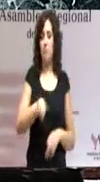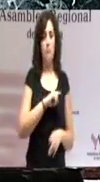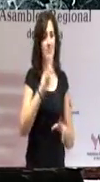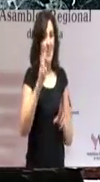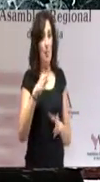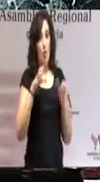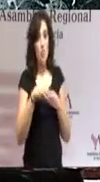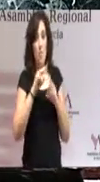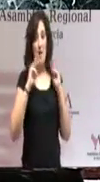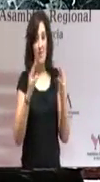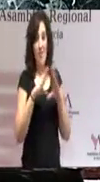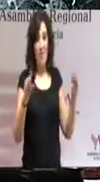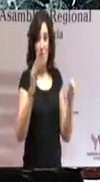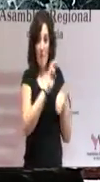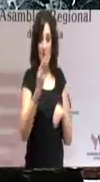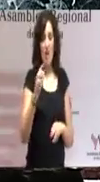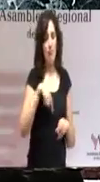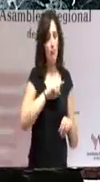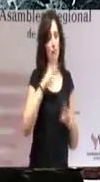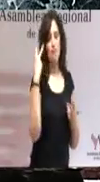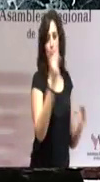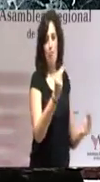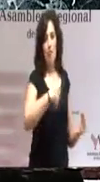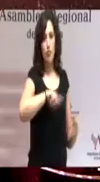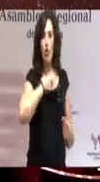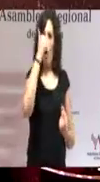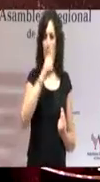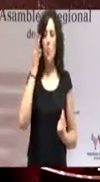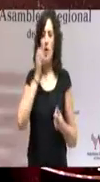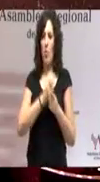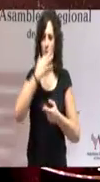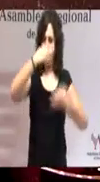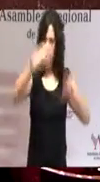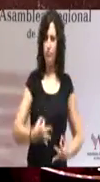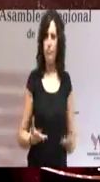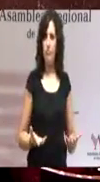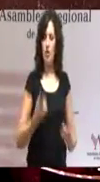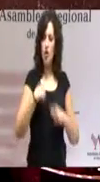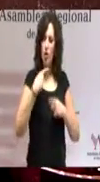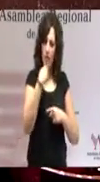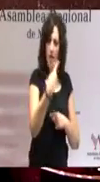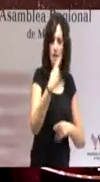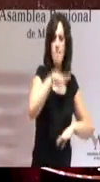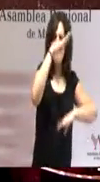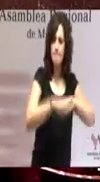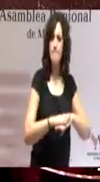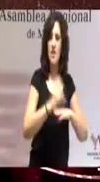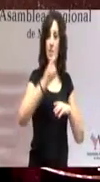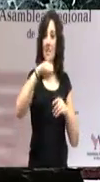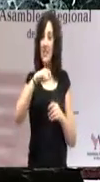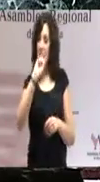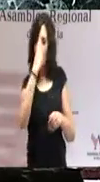encontrar en nuestro grupo parlamentario. Y aquí somos hombres y mujeres de palabra. Y el presidente fue el primero que lo dijo. No lo obligó